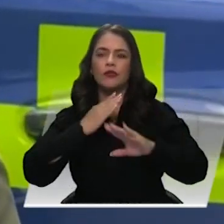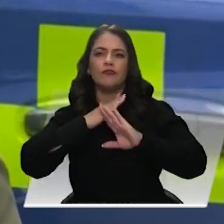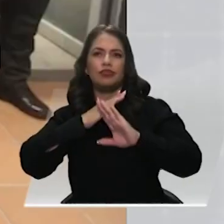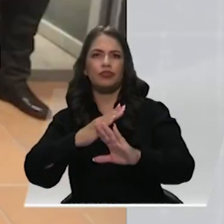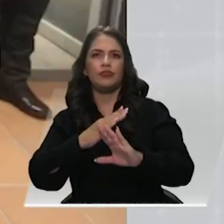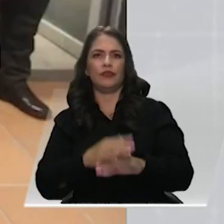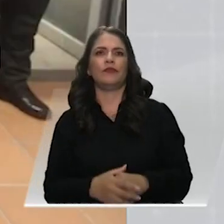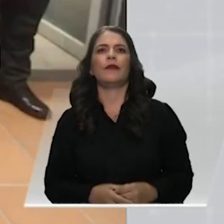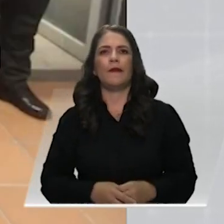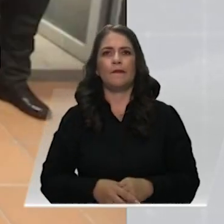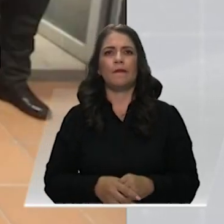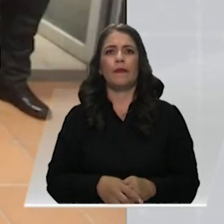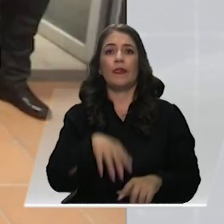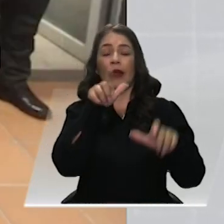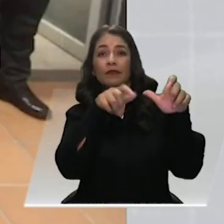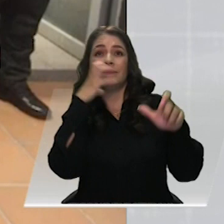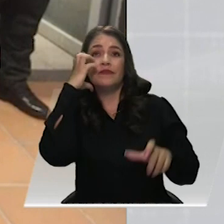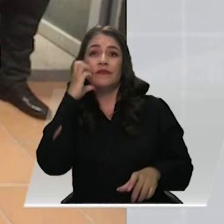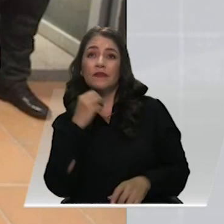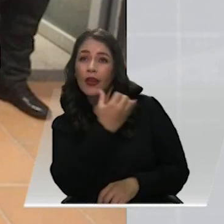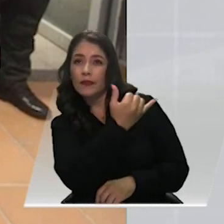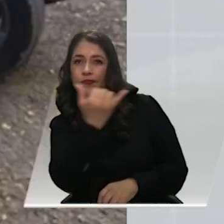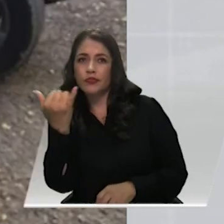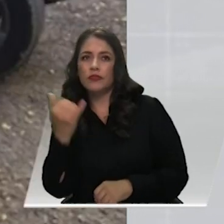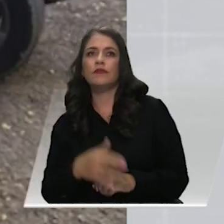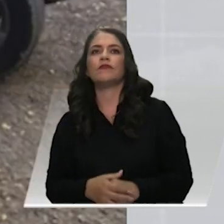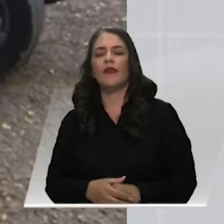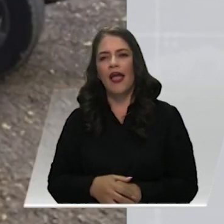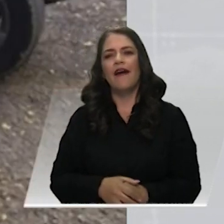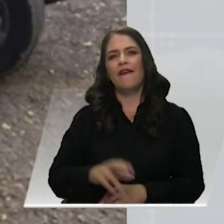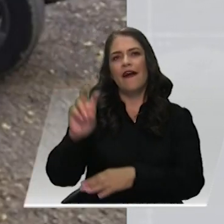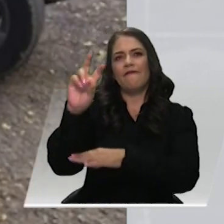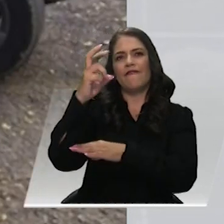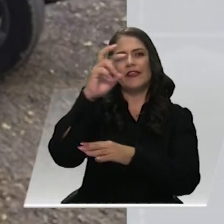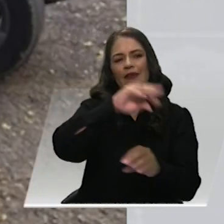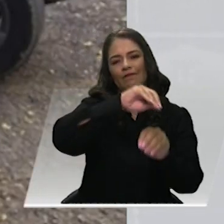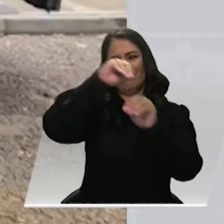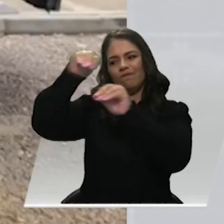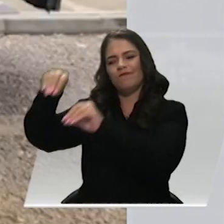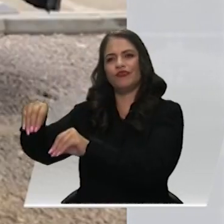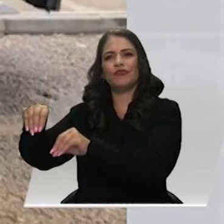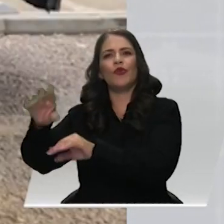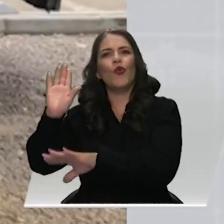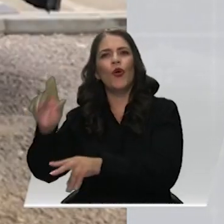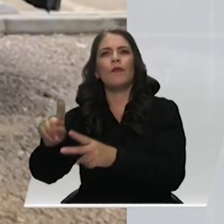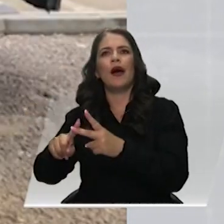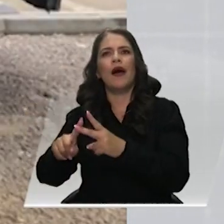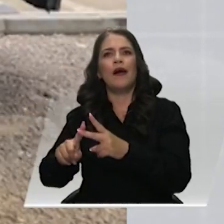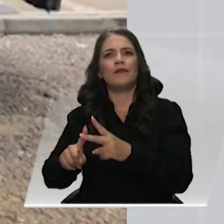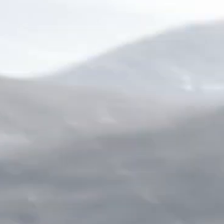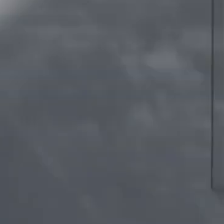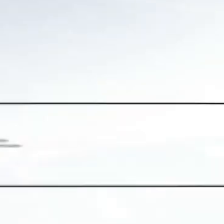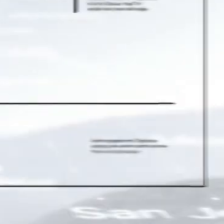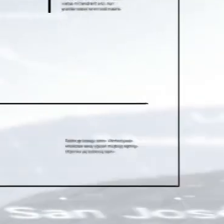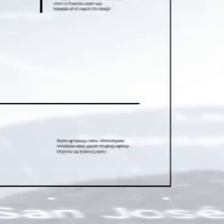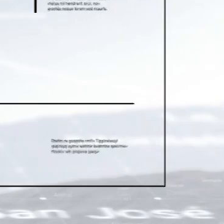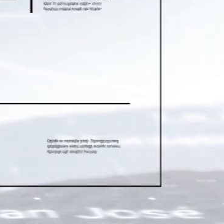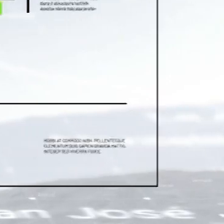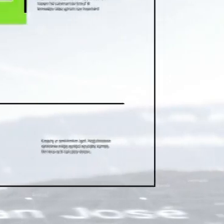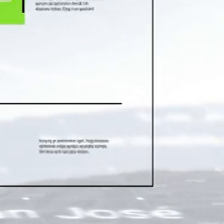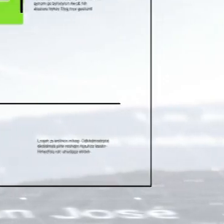mediación policial. Los señalados ladrones quedaron a disposición de la Fiscalía General de la Nación para responder por el delito de hurto calificado y agravado.